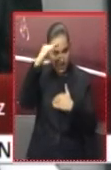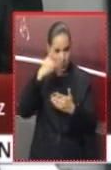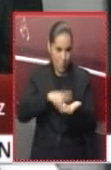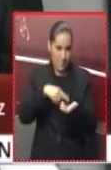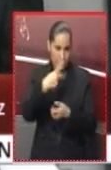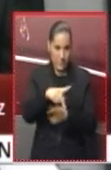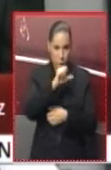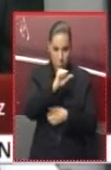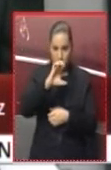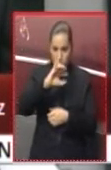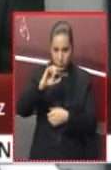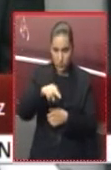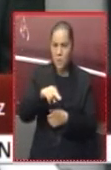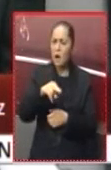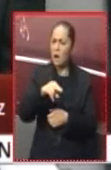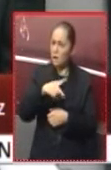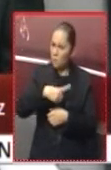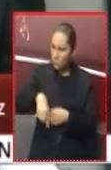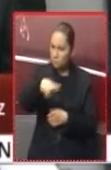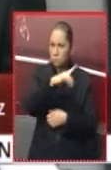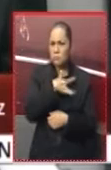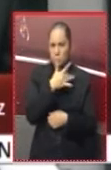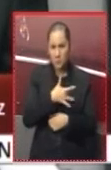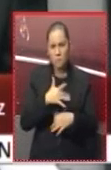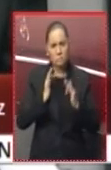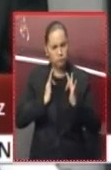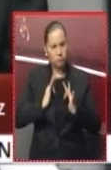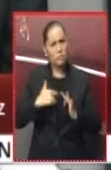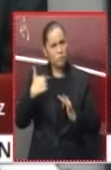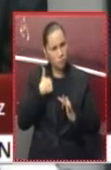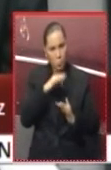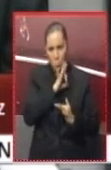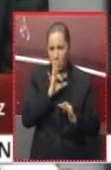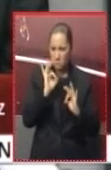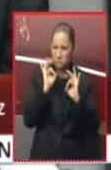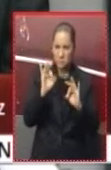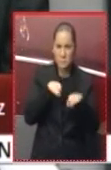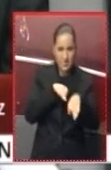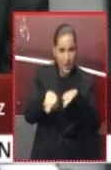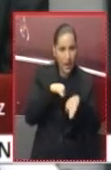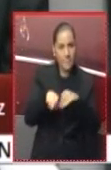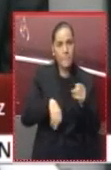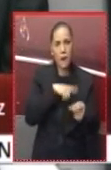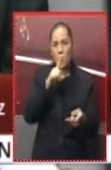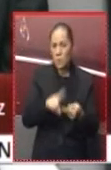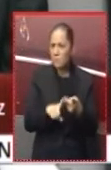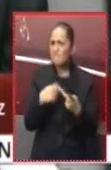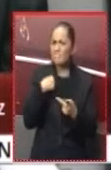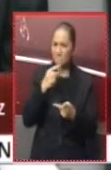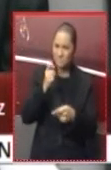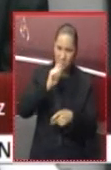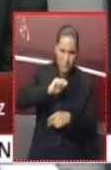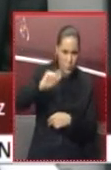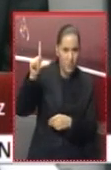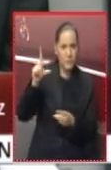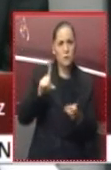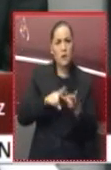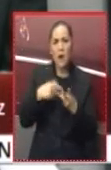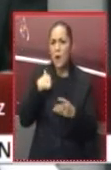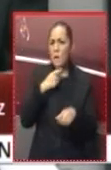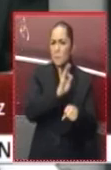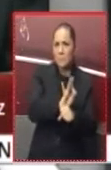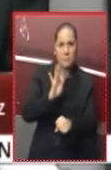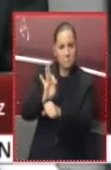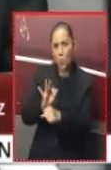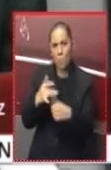de que actuaré con apego a los principios de excelencia, independencia, imparcialidad, objetividad, profesionalismo y